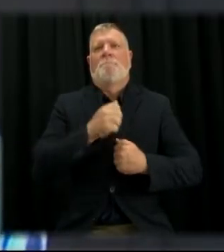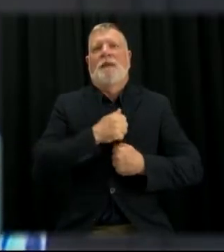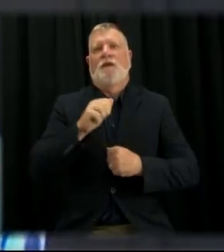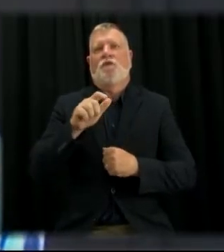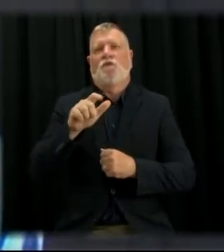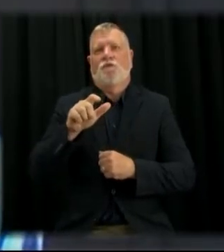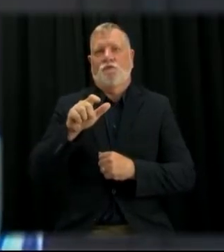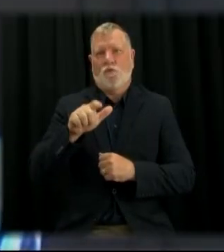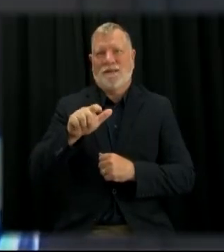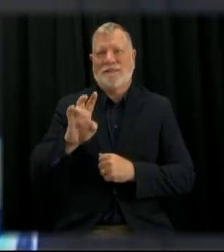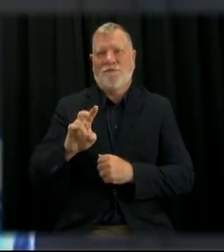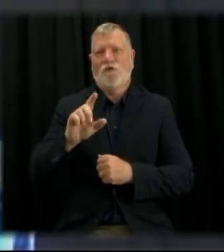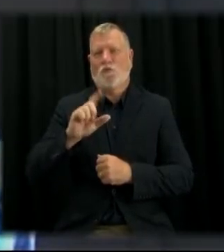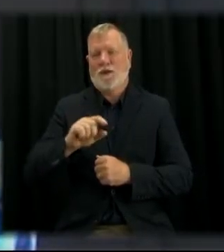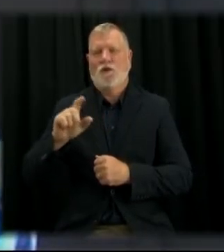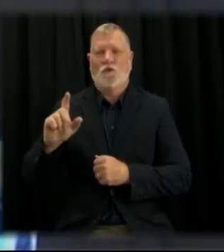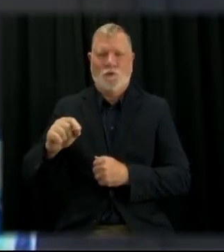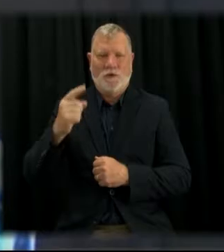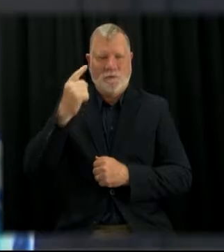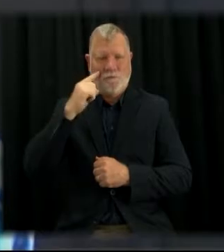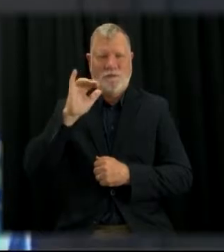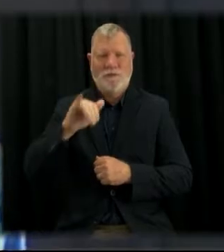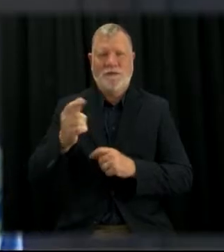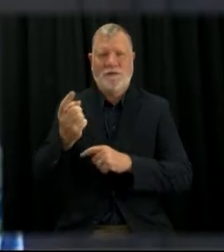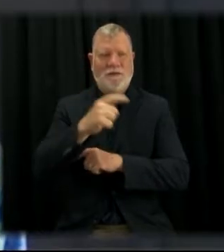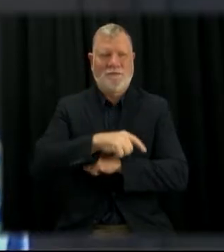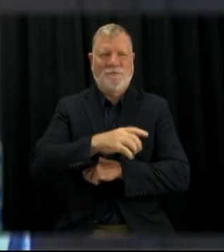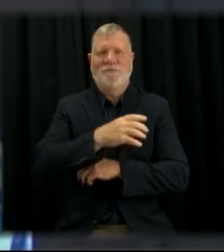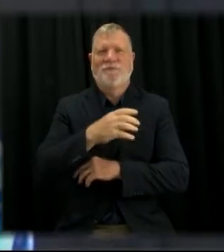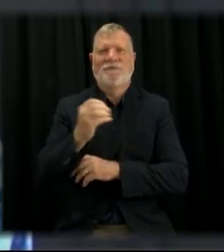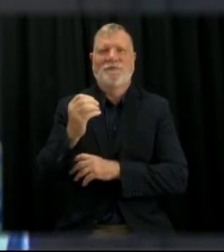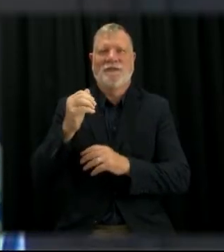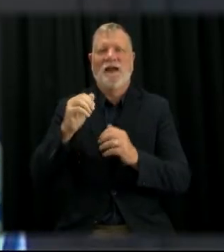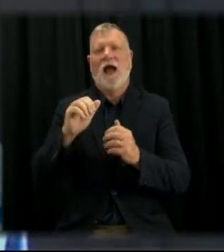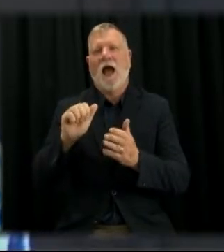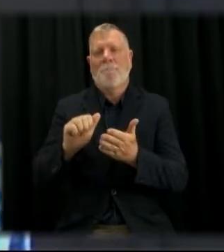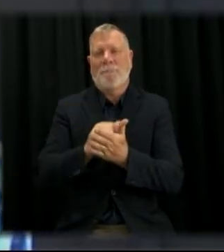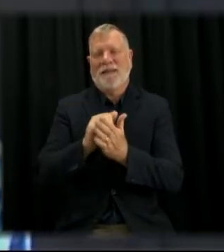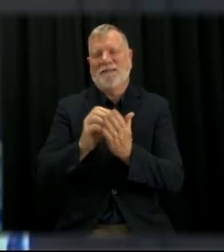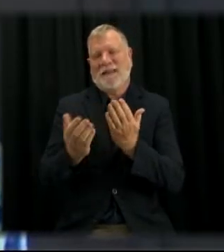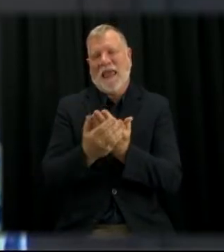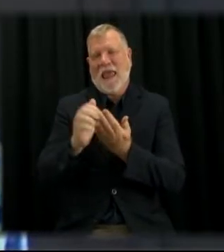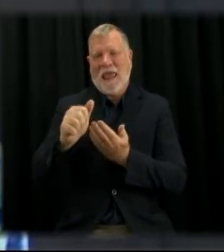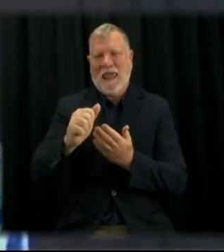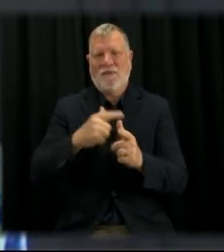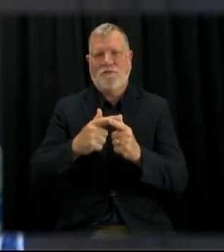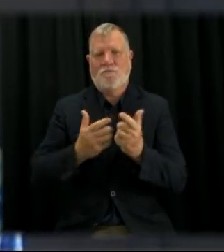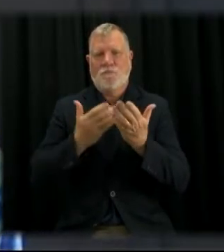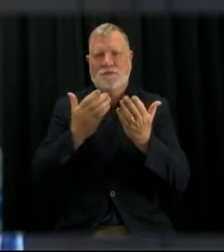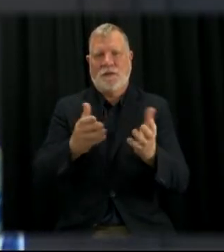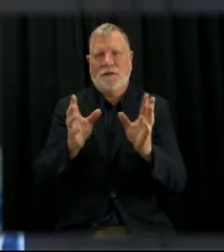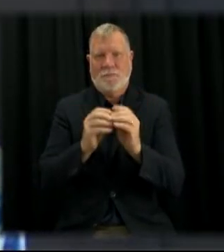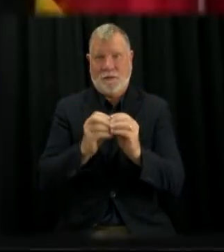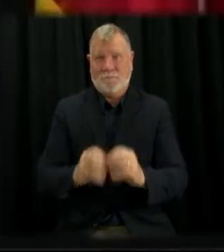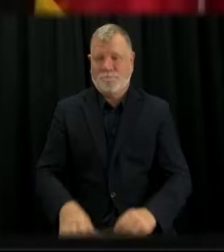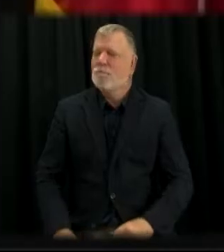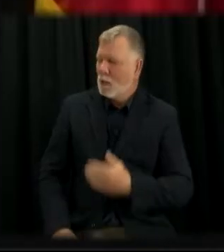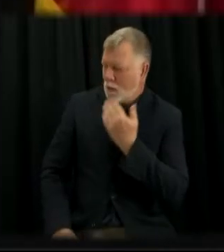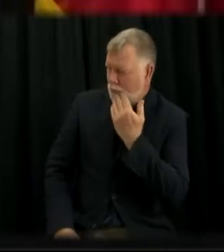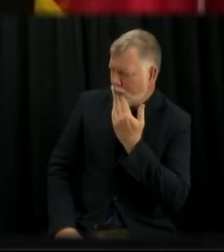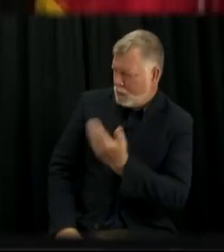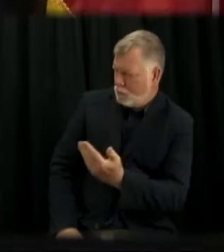Del 27 de mayo del 2020 y las sesiones ejecutivas que celebraron ese mismo día en el apéndice A para que sean aprobadas.